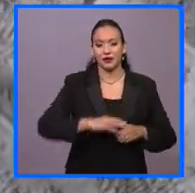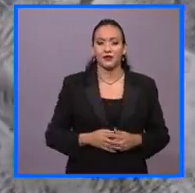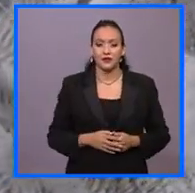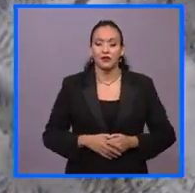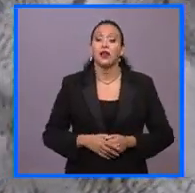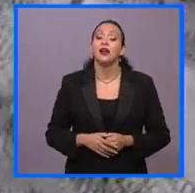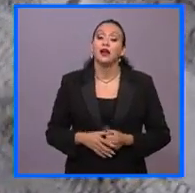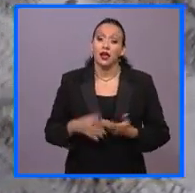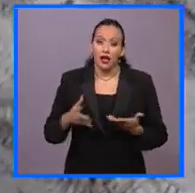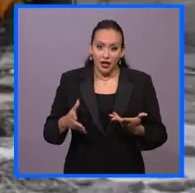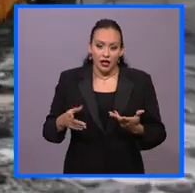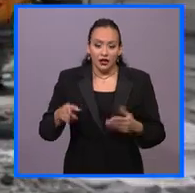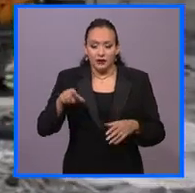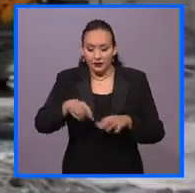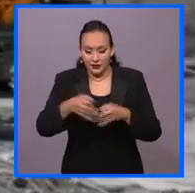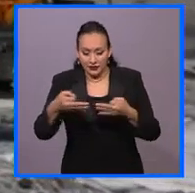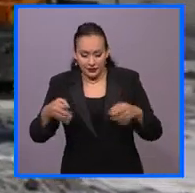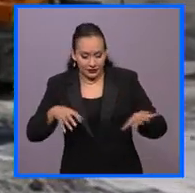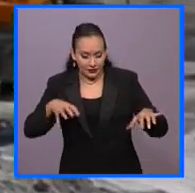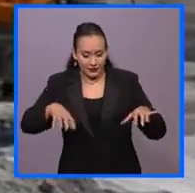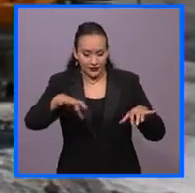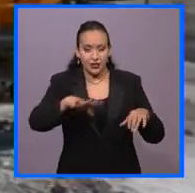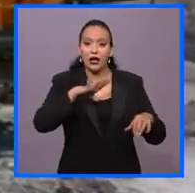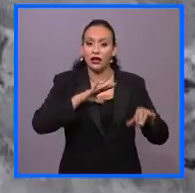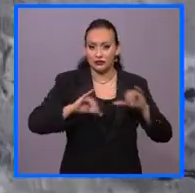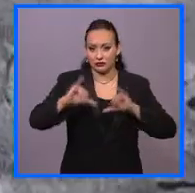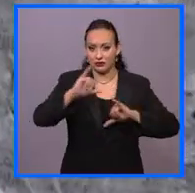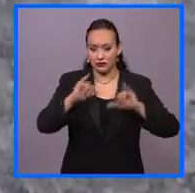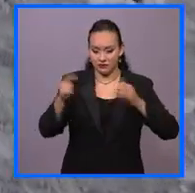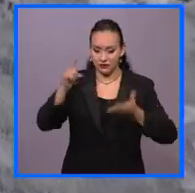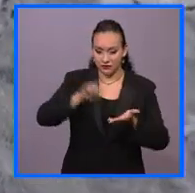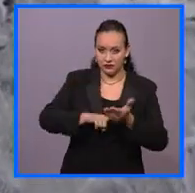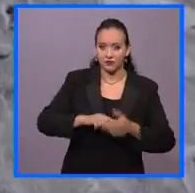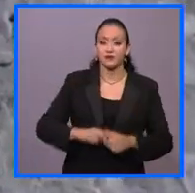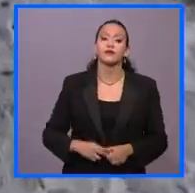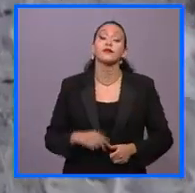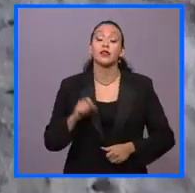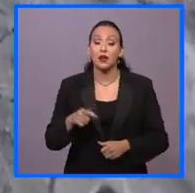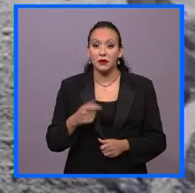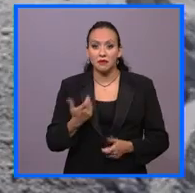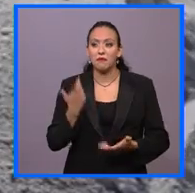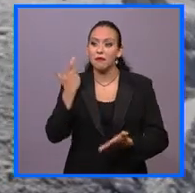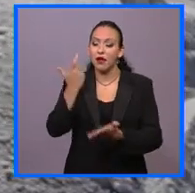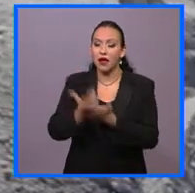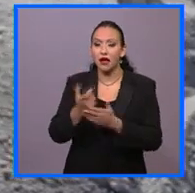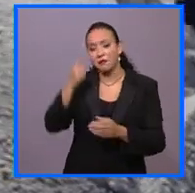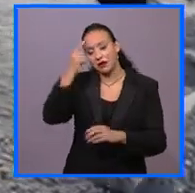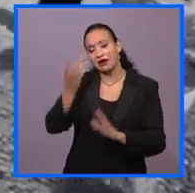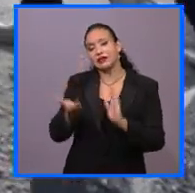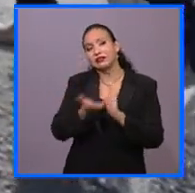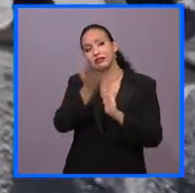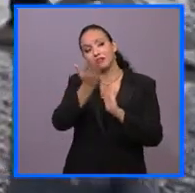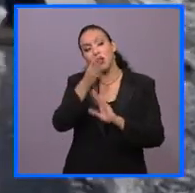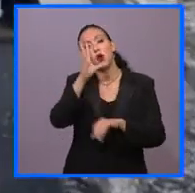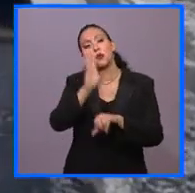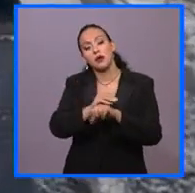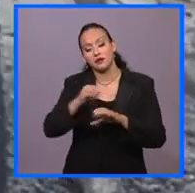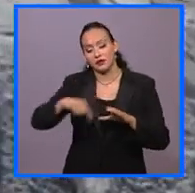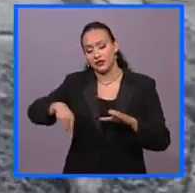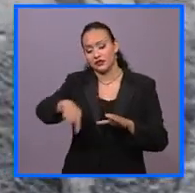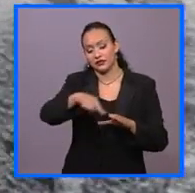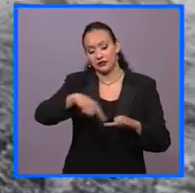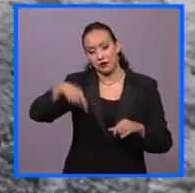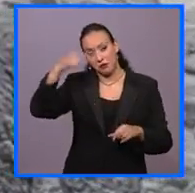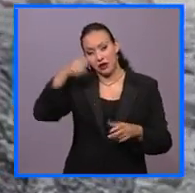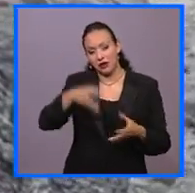trampas estructurales en el que se encuentre el hidrocarburo, así como por la expedición de permisos para la construcción y remodelación de pozos